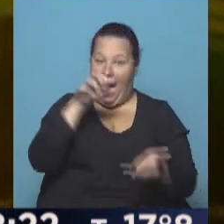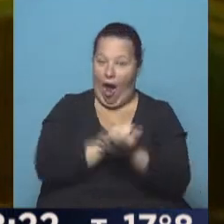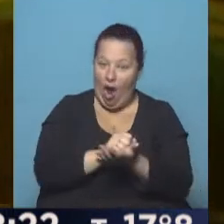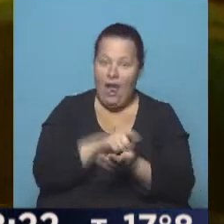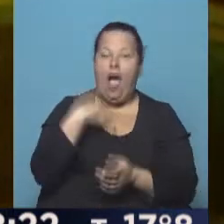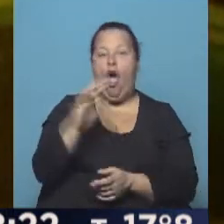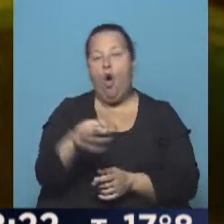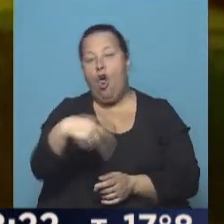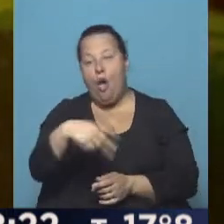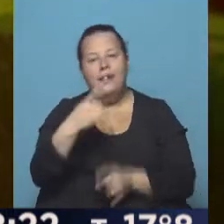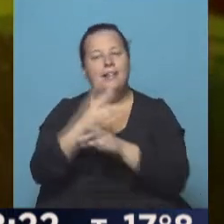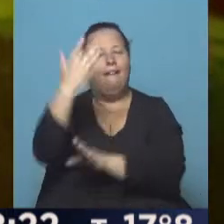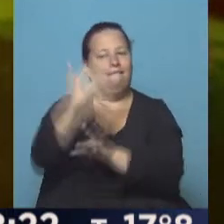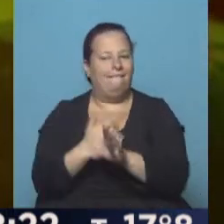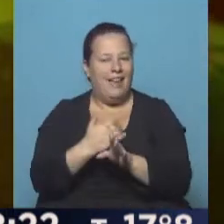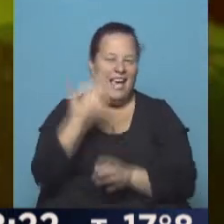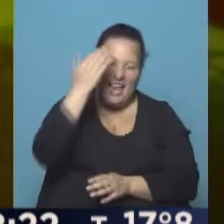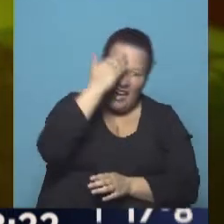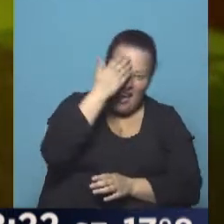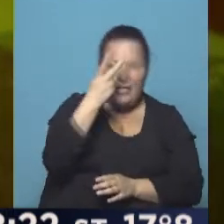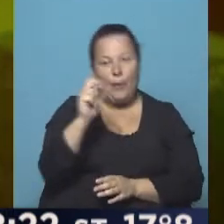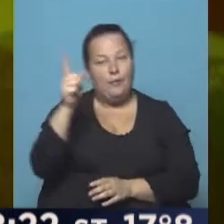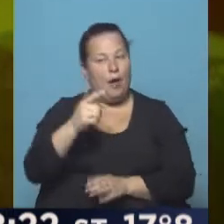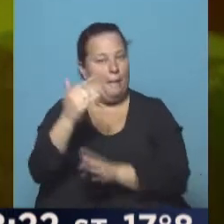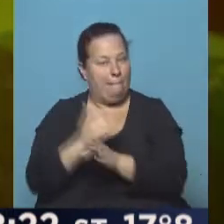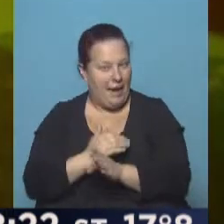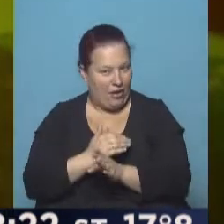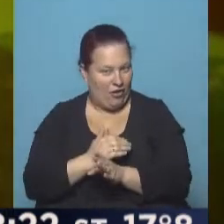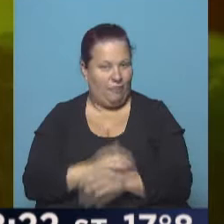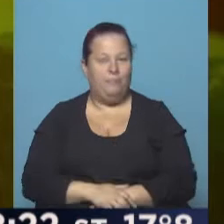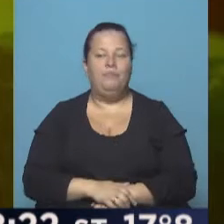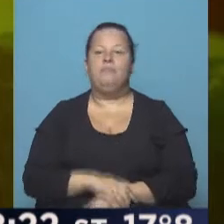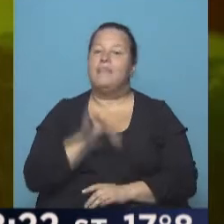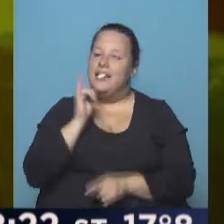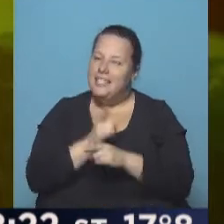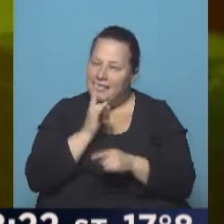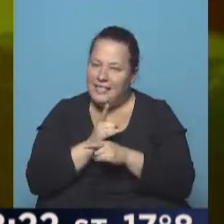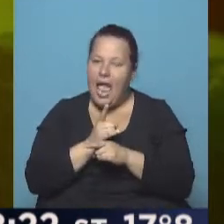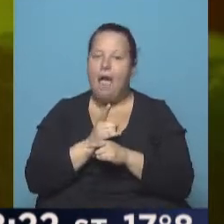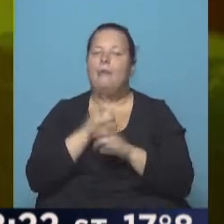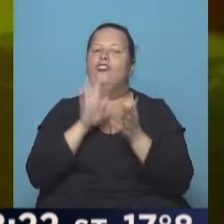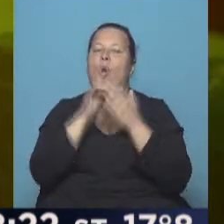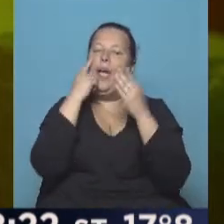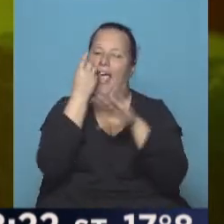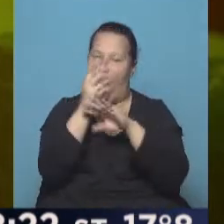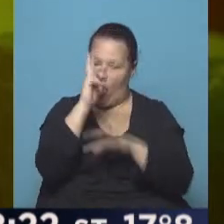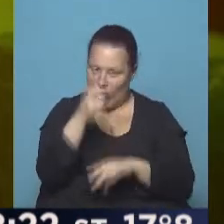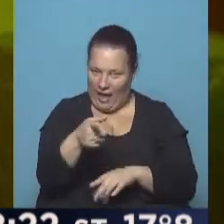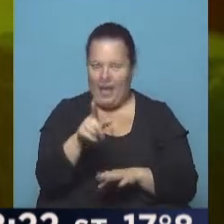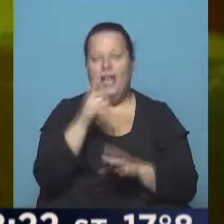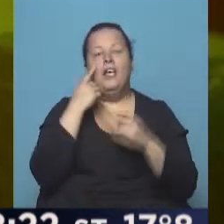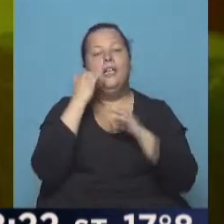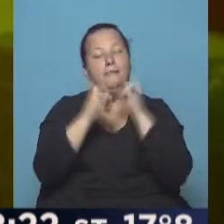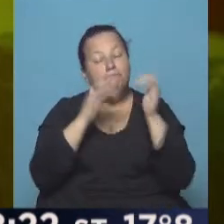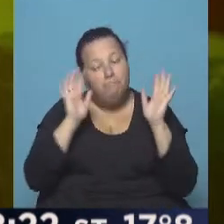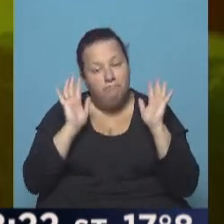ahora en octubre o noviembre siempre obtenés rebajas de entre el 15 y el 20% de los costos. Esto siempre, obviamente, sobre la estadía, ¿no? Es lo que podemos